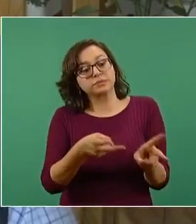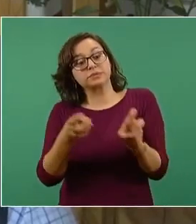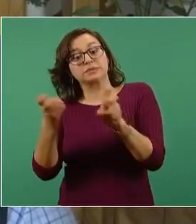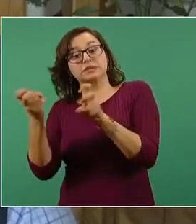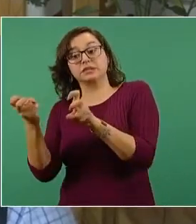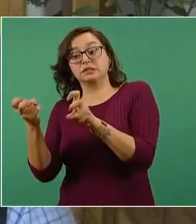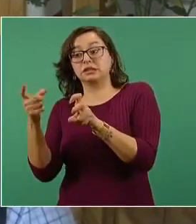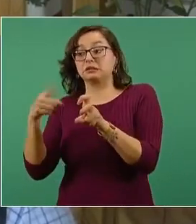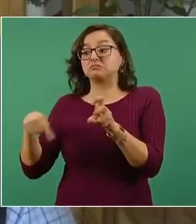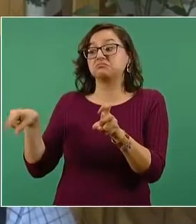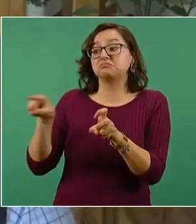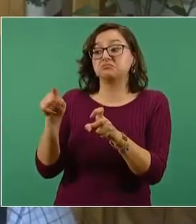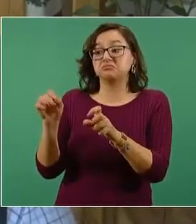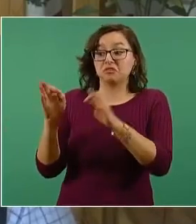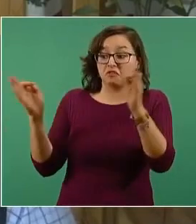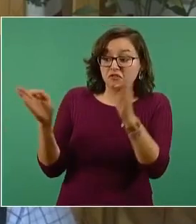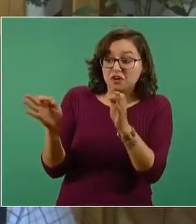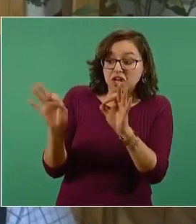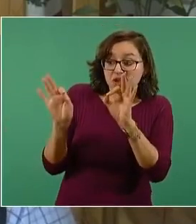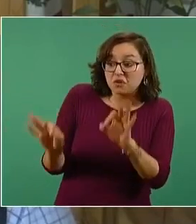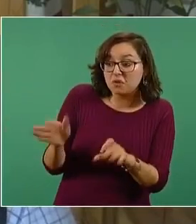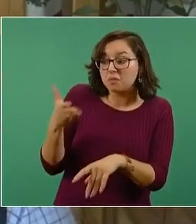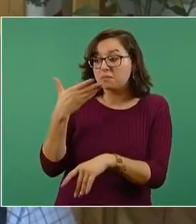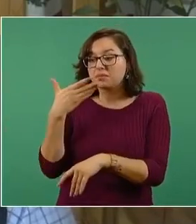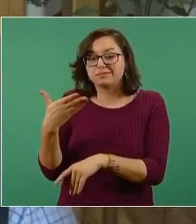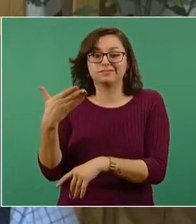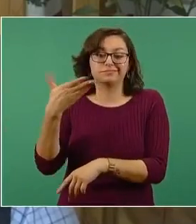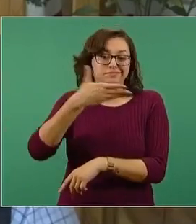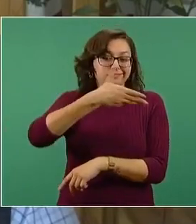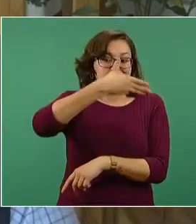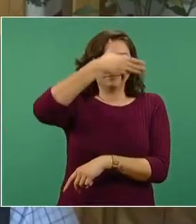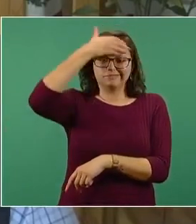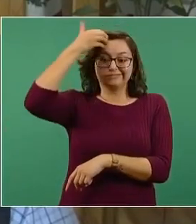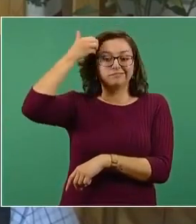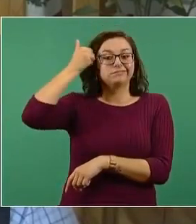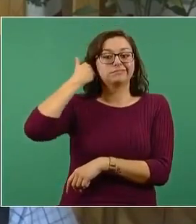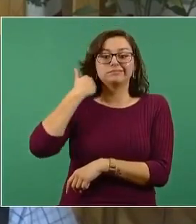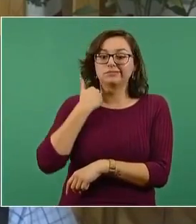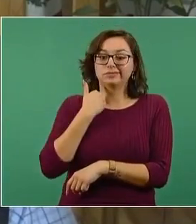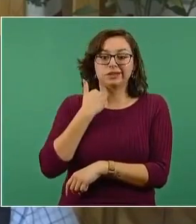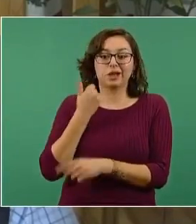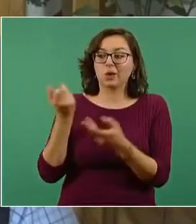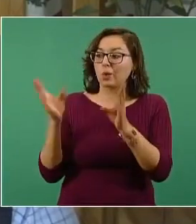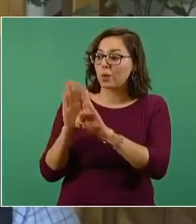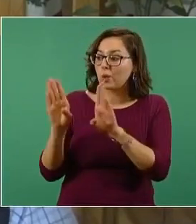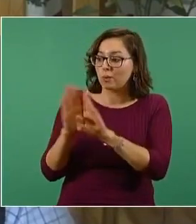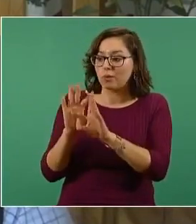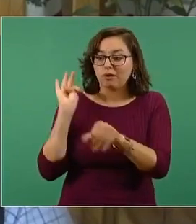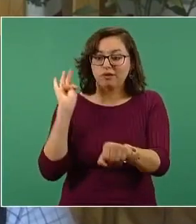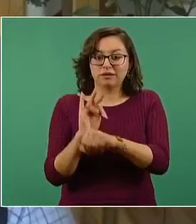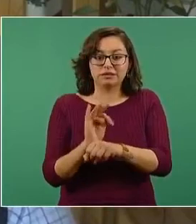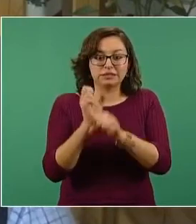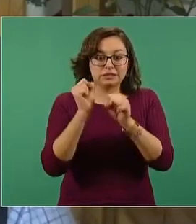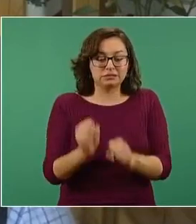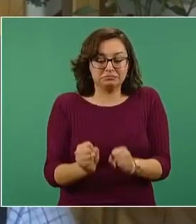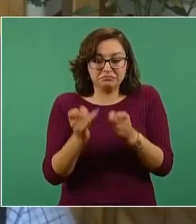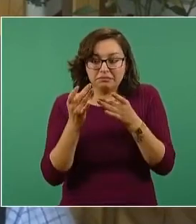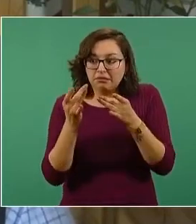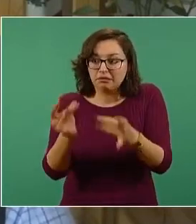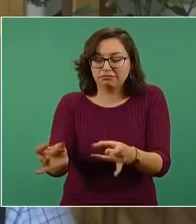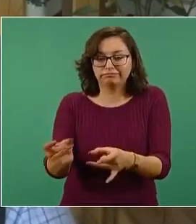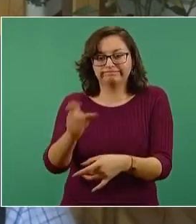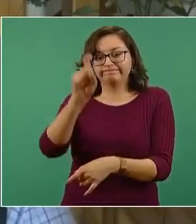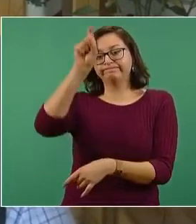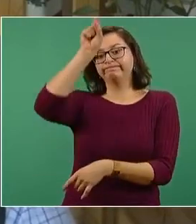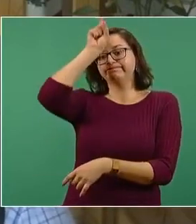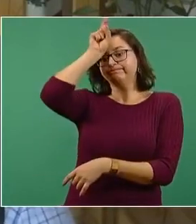frío para poder llevar a cabo una vacunación eficaz, segura y de calidad.